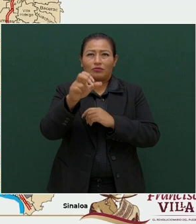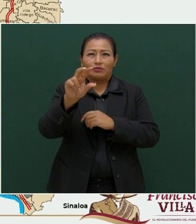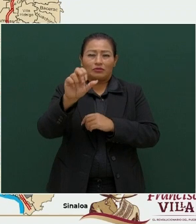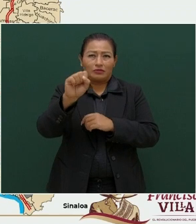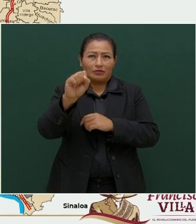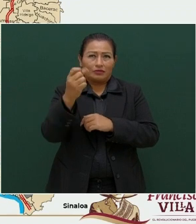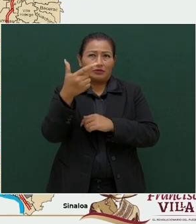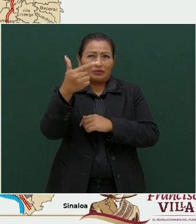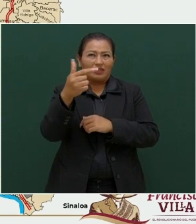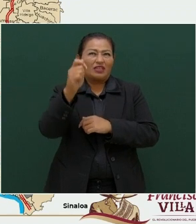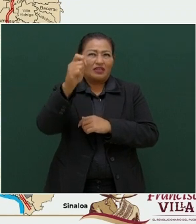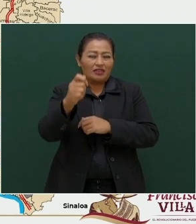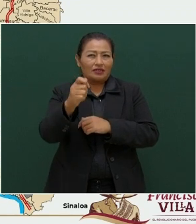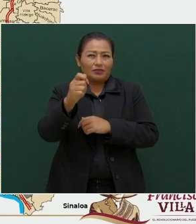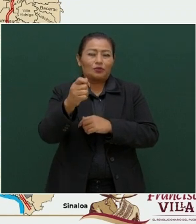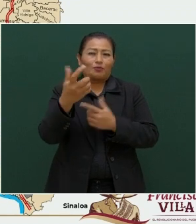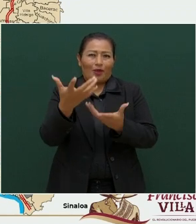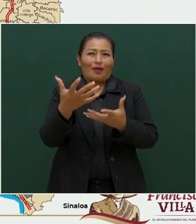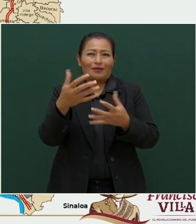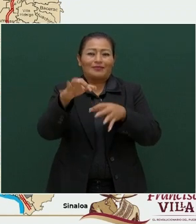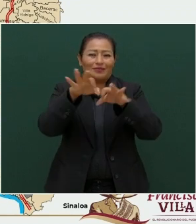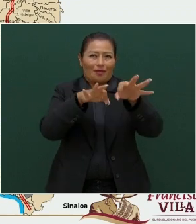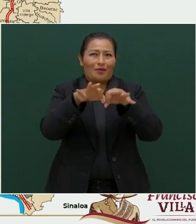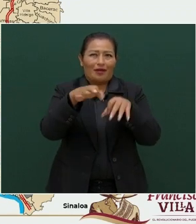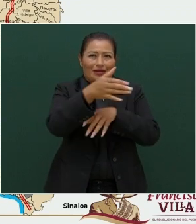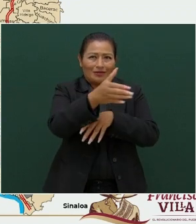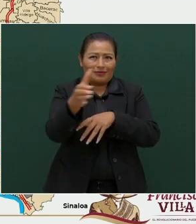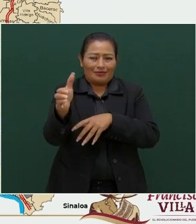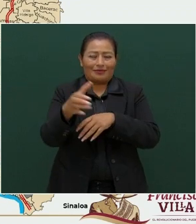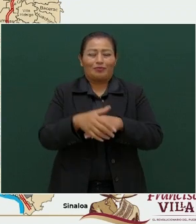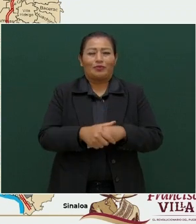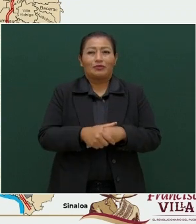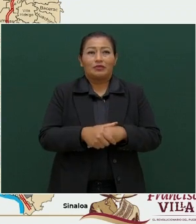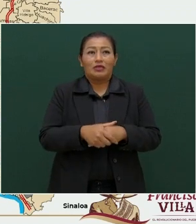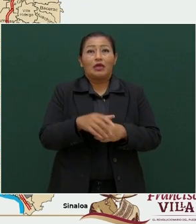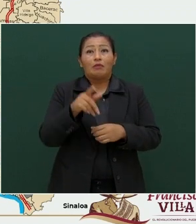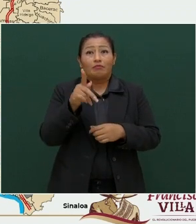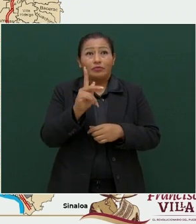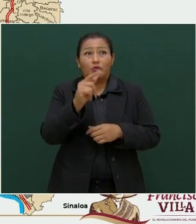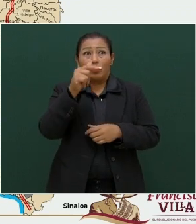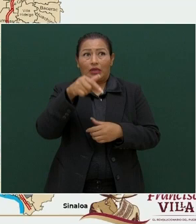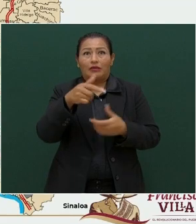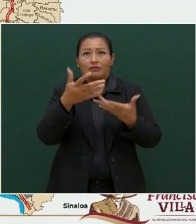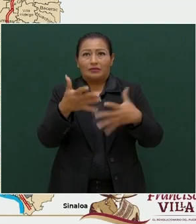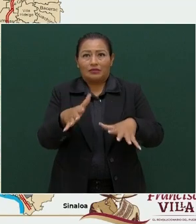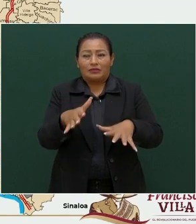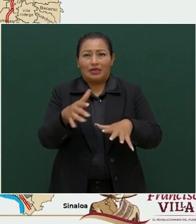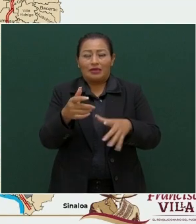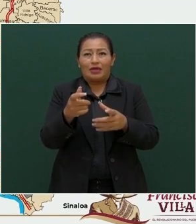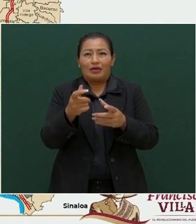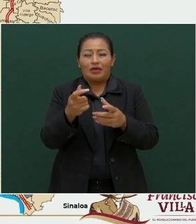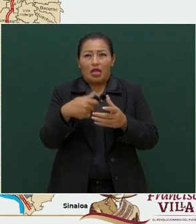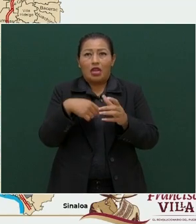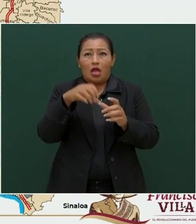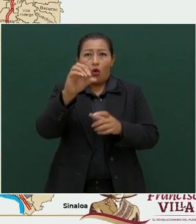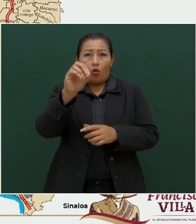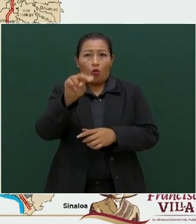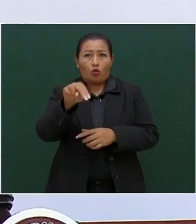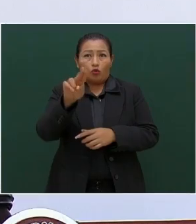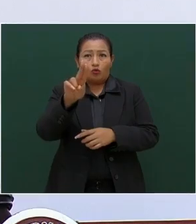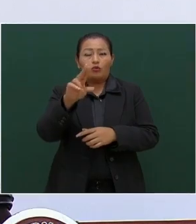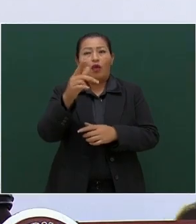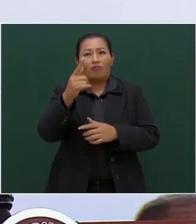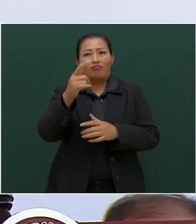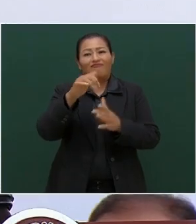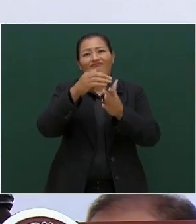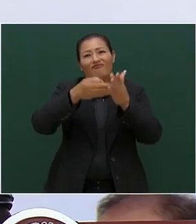5,877 son operativos. De conformidad a los parámetros que maneja la ONU, tiene un